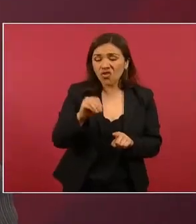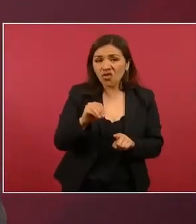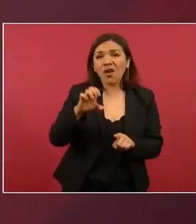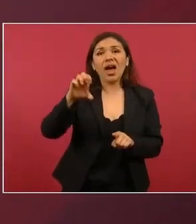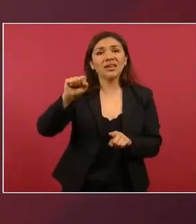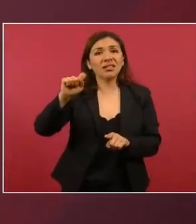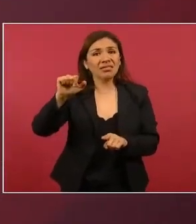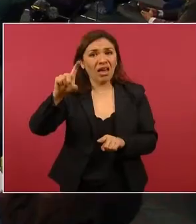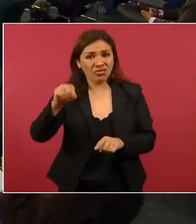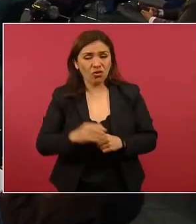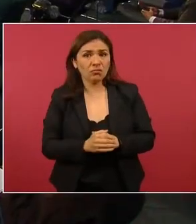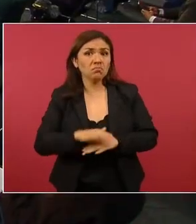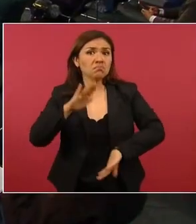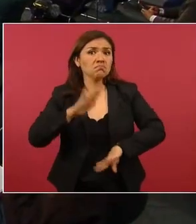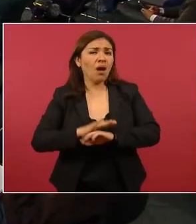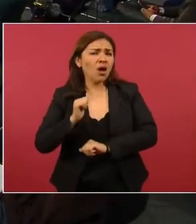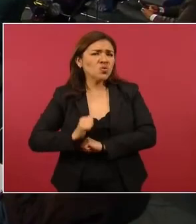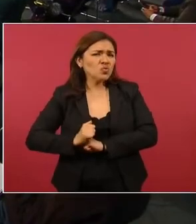que imperó